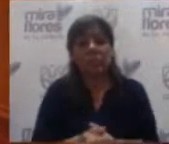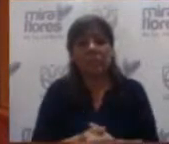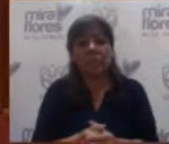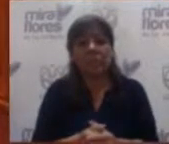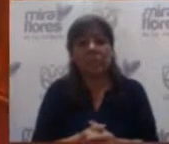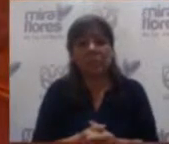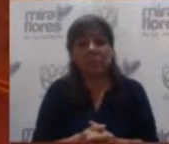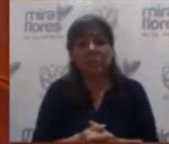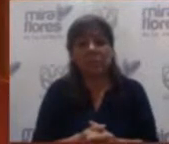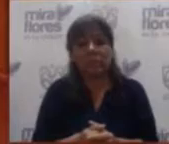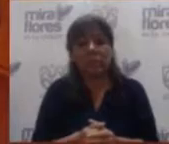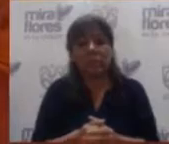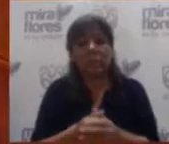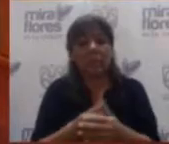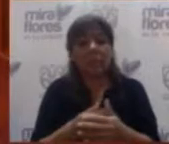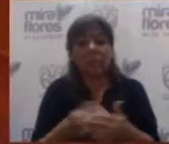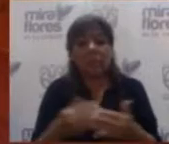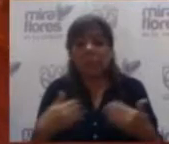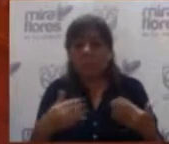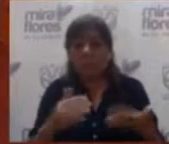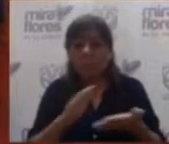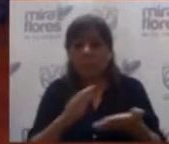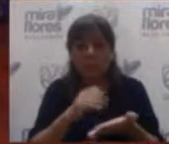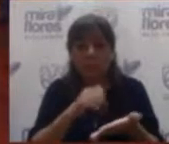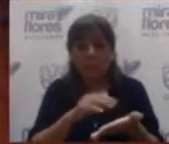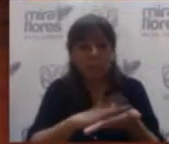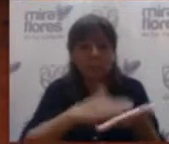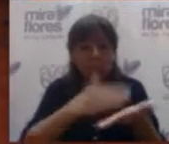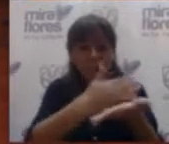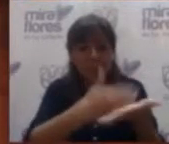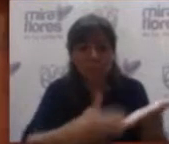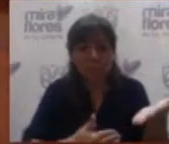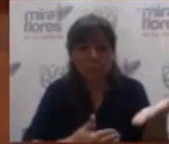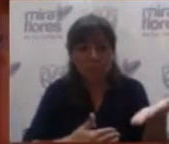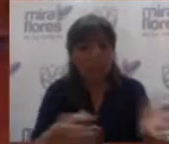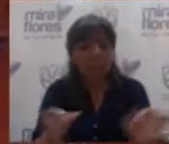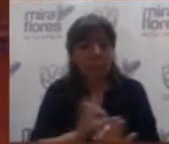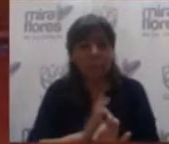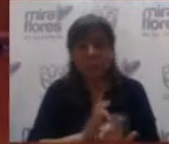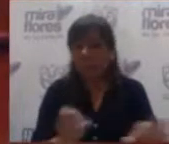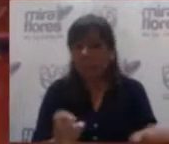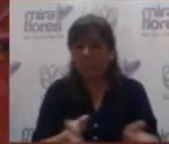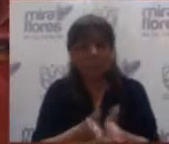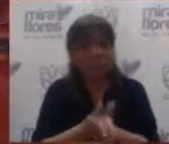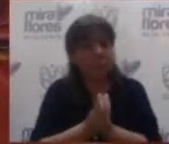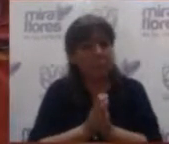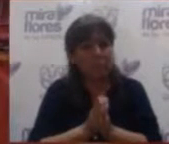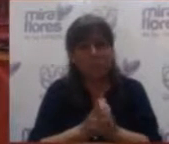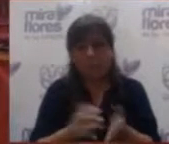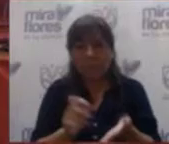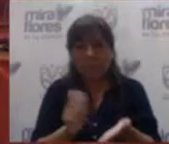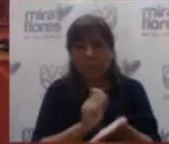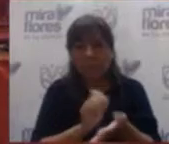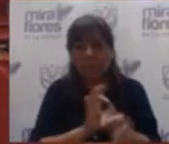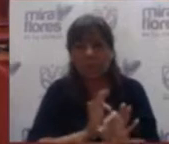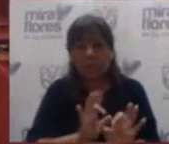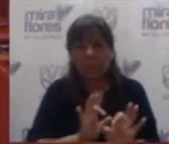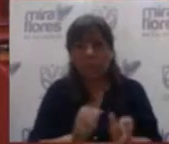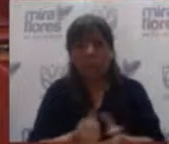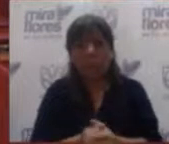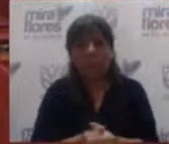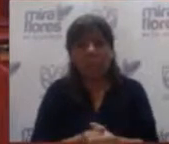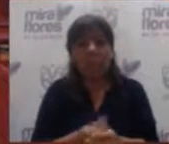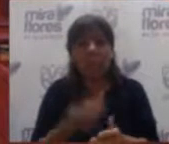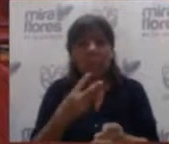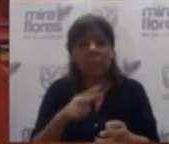algún pedido escrito hecho a la Secretaría General? Ningún pedido presentado en forma escrita, señor alcalde. Muy bien, entonces vamos a lo que es orden